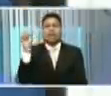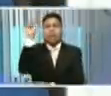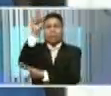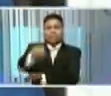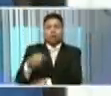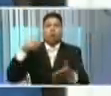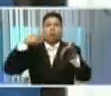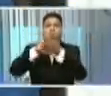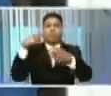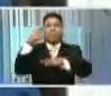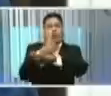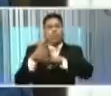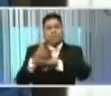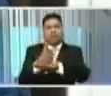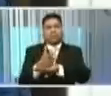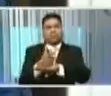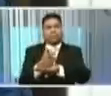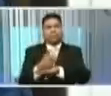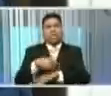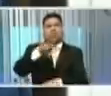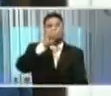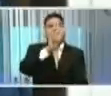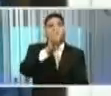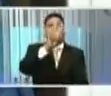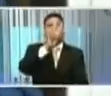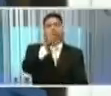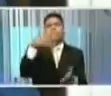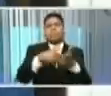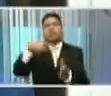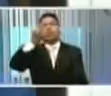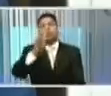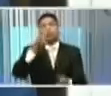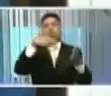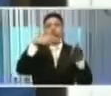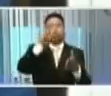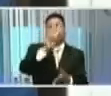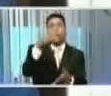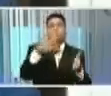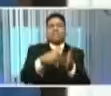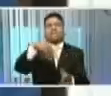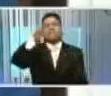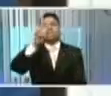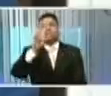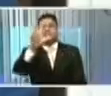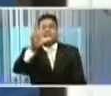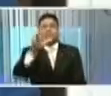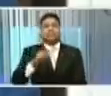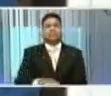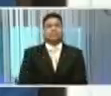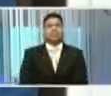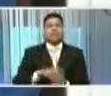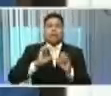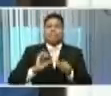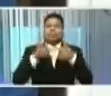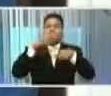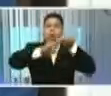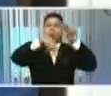Estado, del 2001, 2002, 2003, el pueblo empezó a construir lo